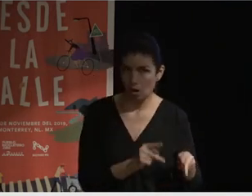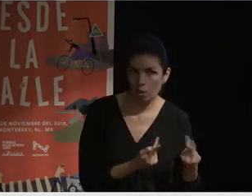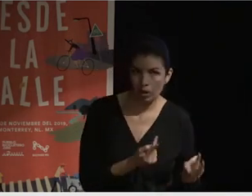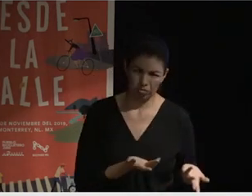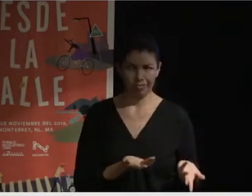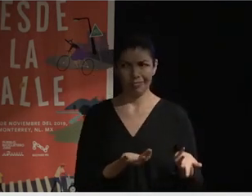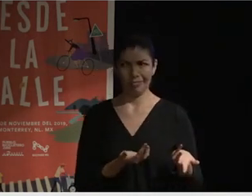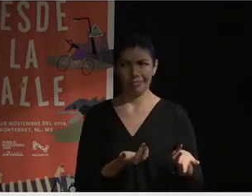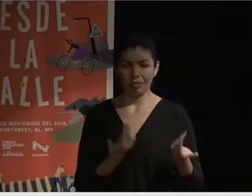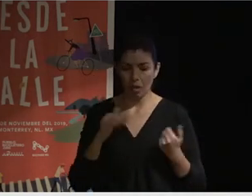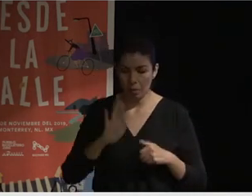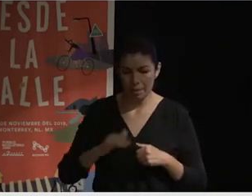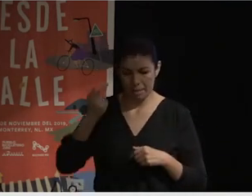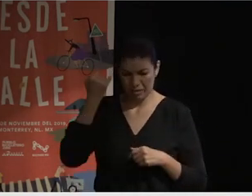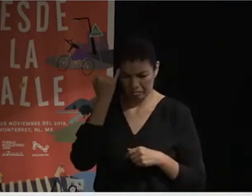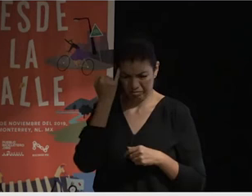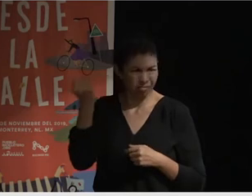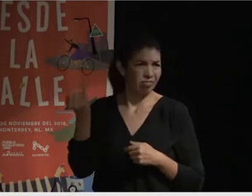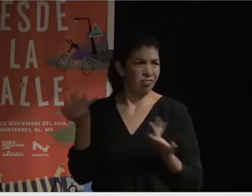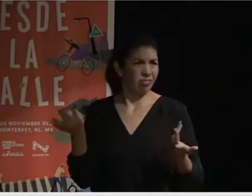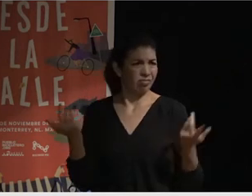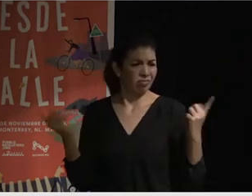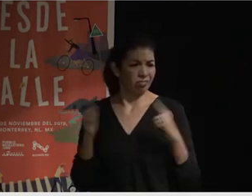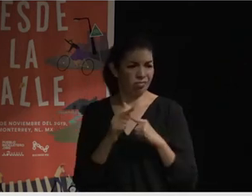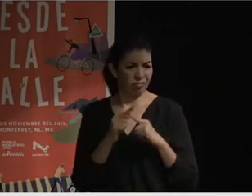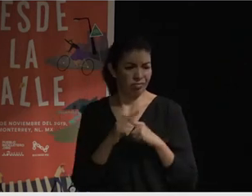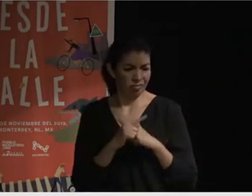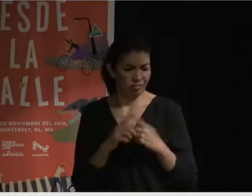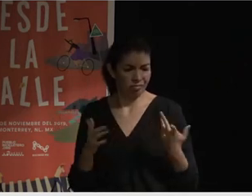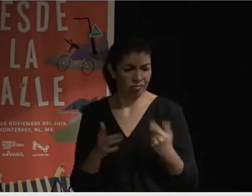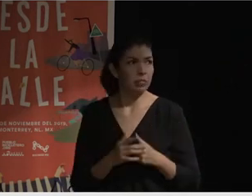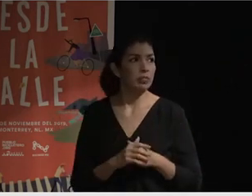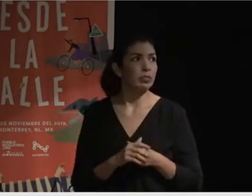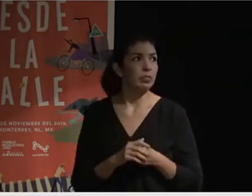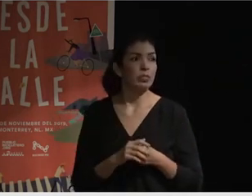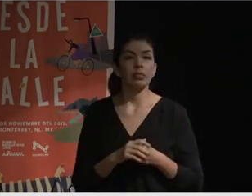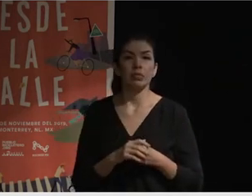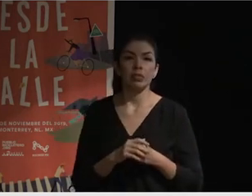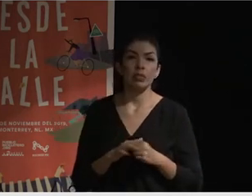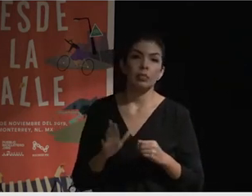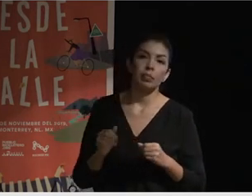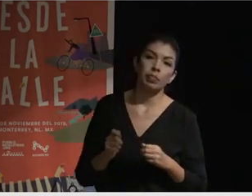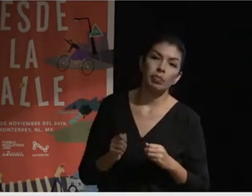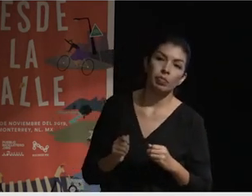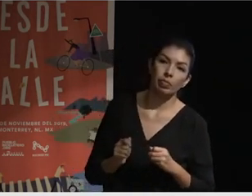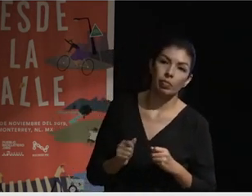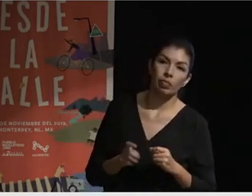Entonces, pues sí podemos inventar conceptos, pero no hay que perder de vista que sí es un concepto que se nace y se